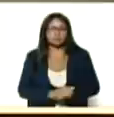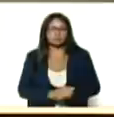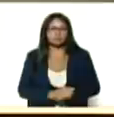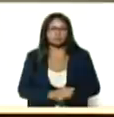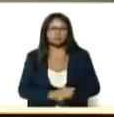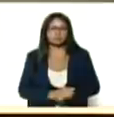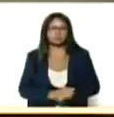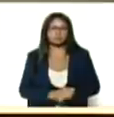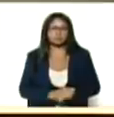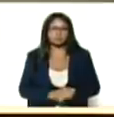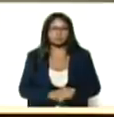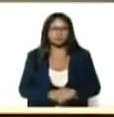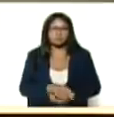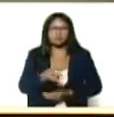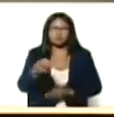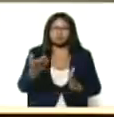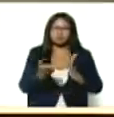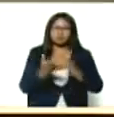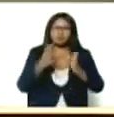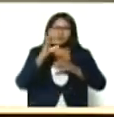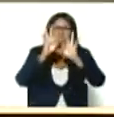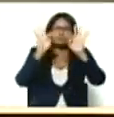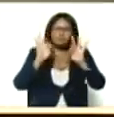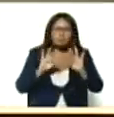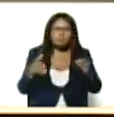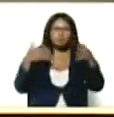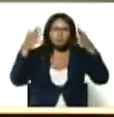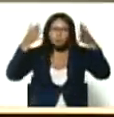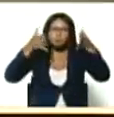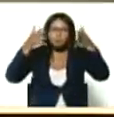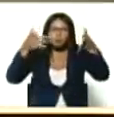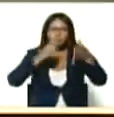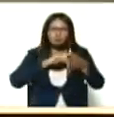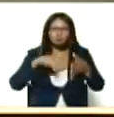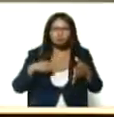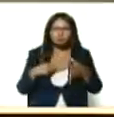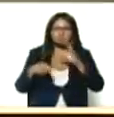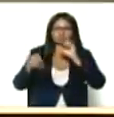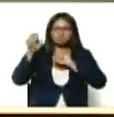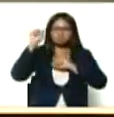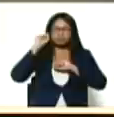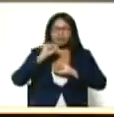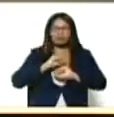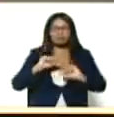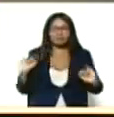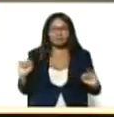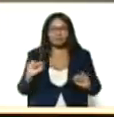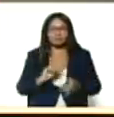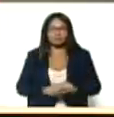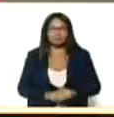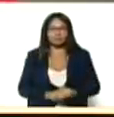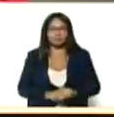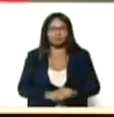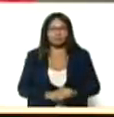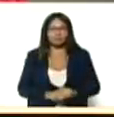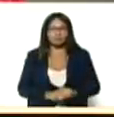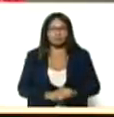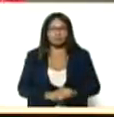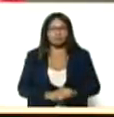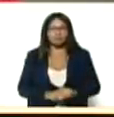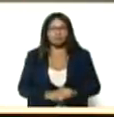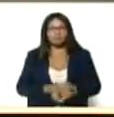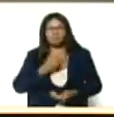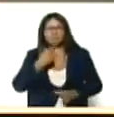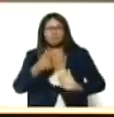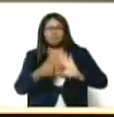esa escuela que nosotros hemos tenido, que dejó en su